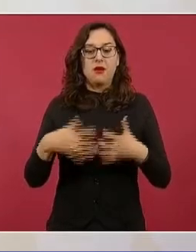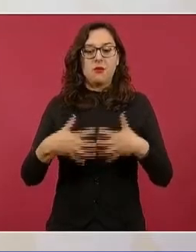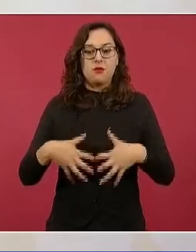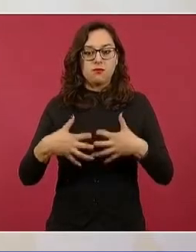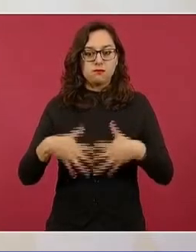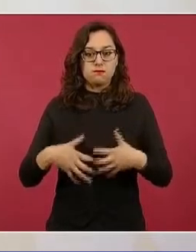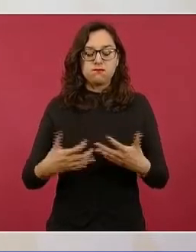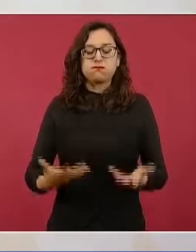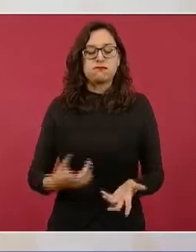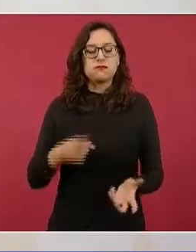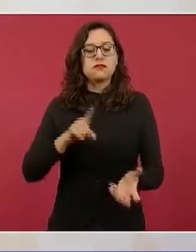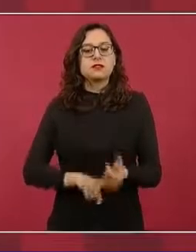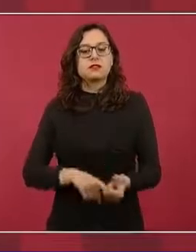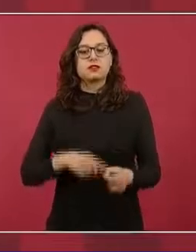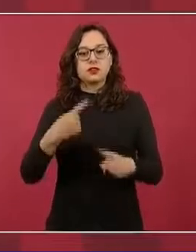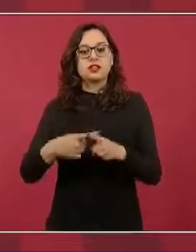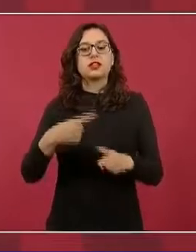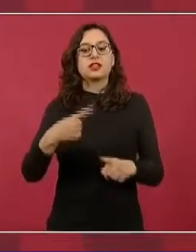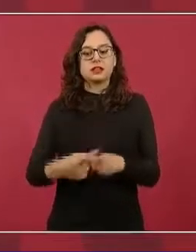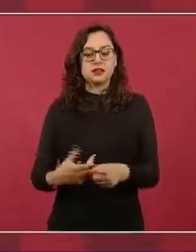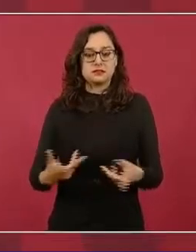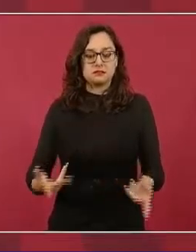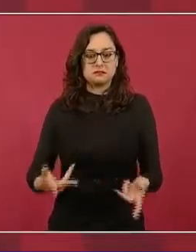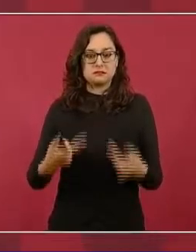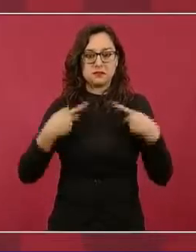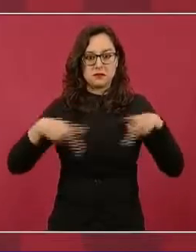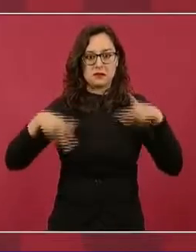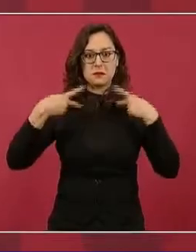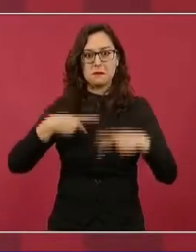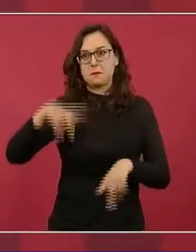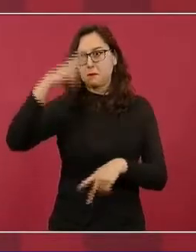la población hispana